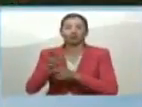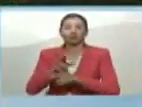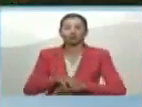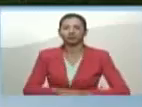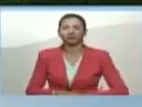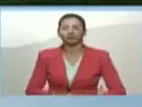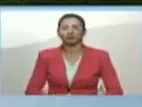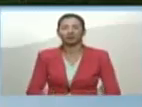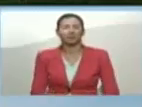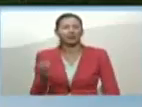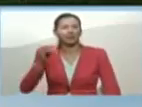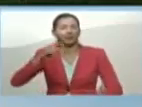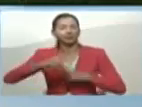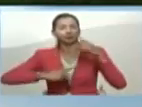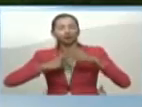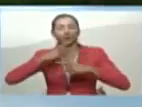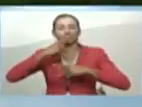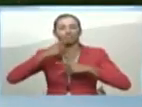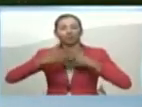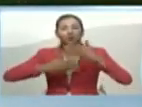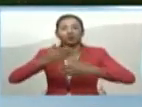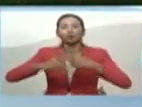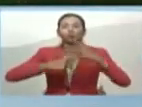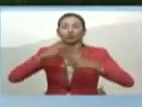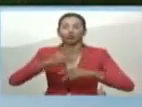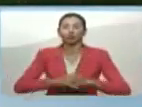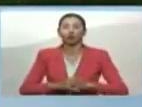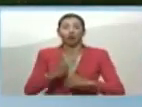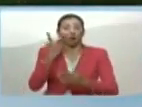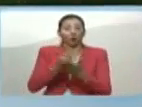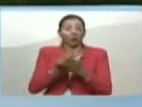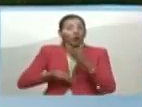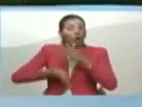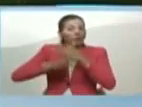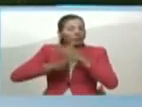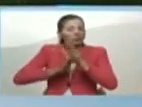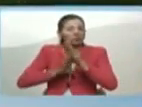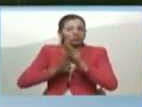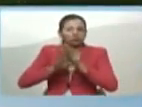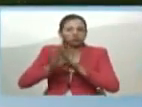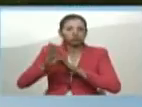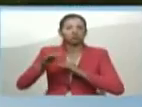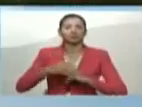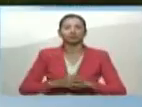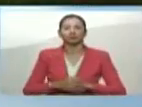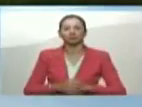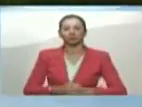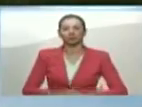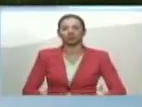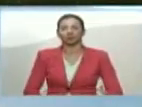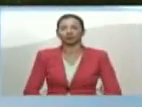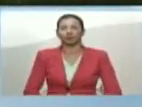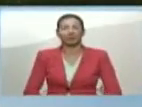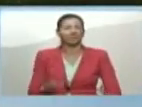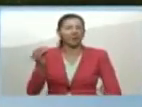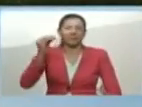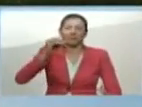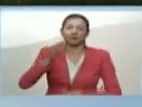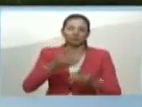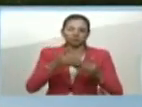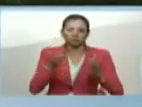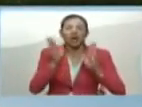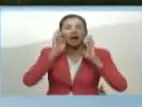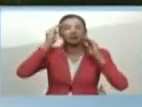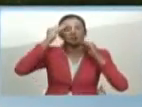los procesos productivos y que las comunas sigan consolidando el amplio espectro humano